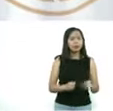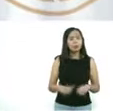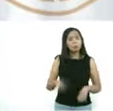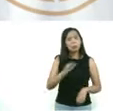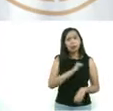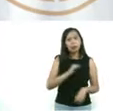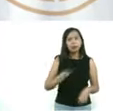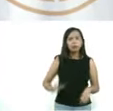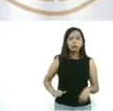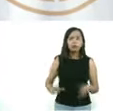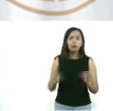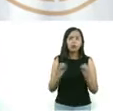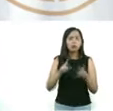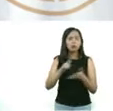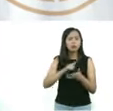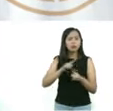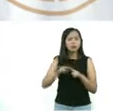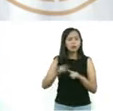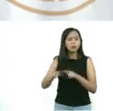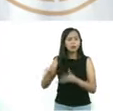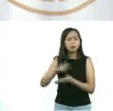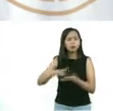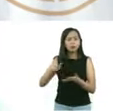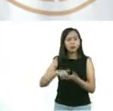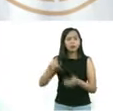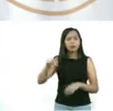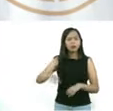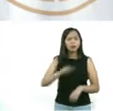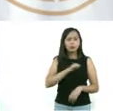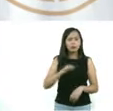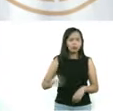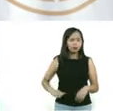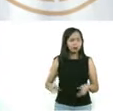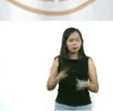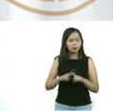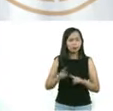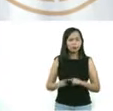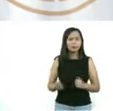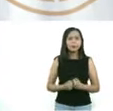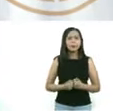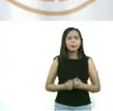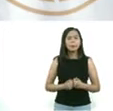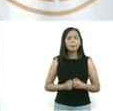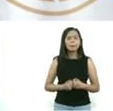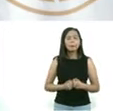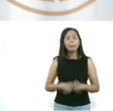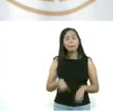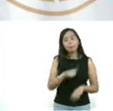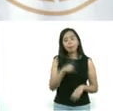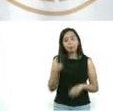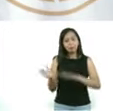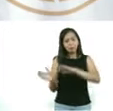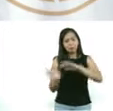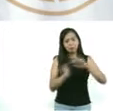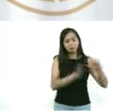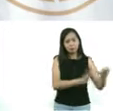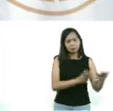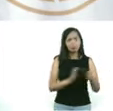con dependencias del gobierno central para adecuarlos como centros de capacitación. Y por otra parte también